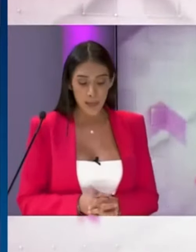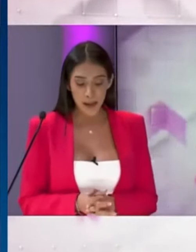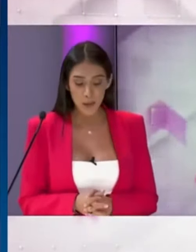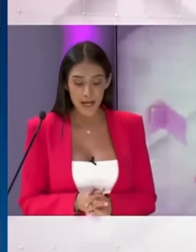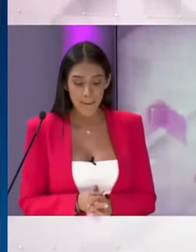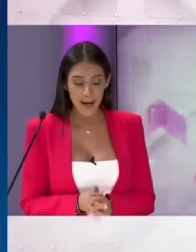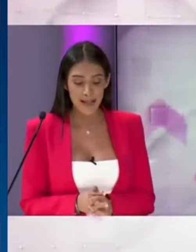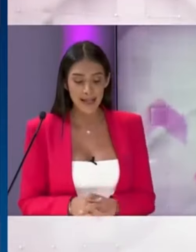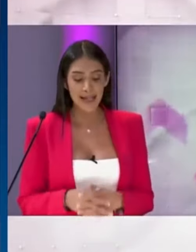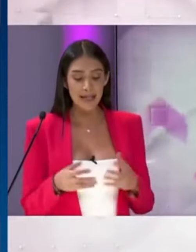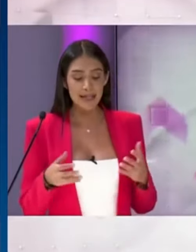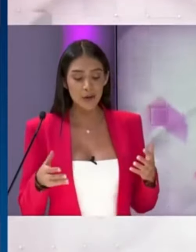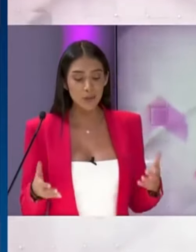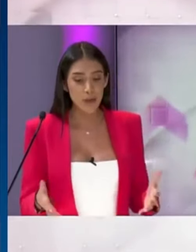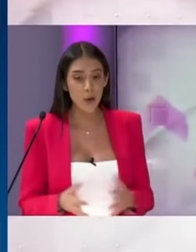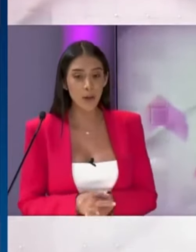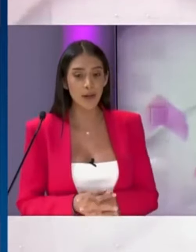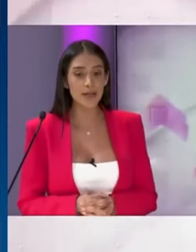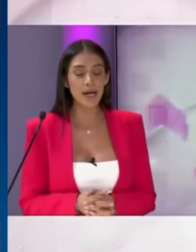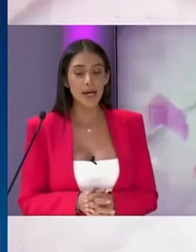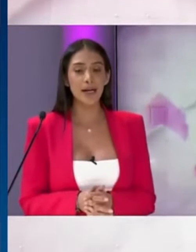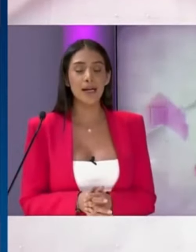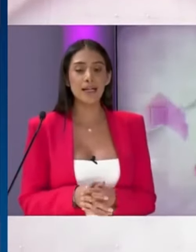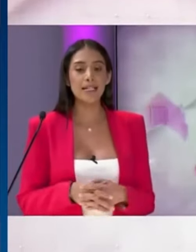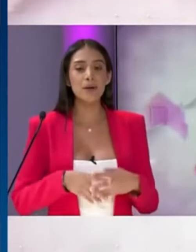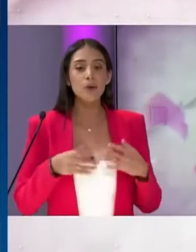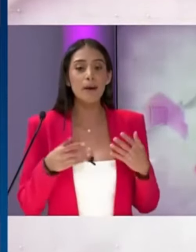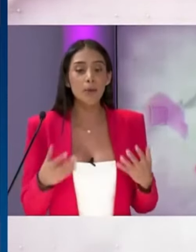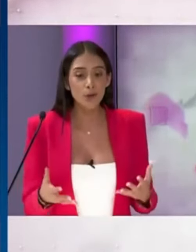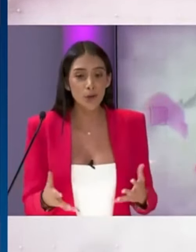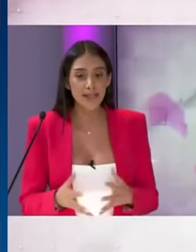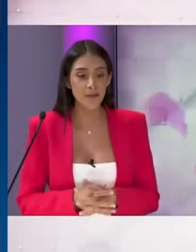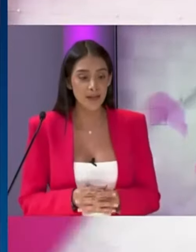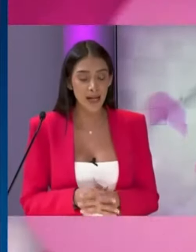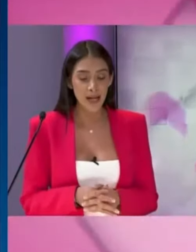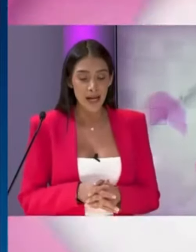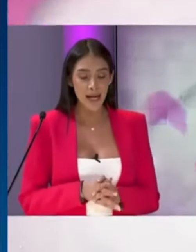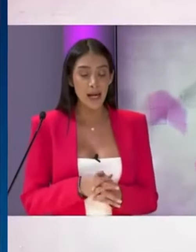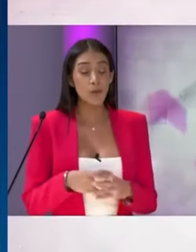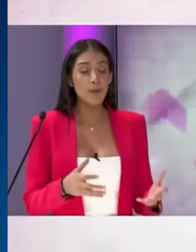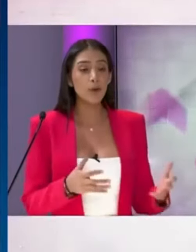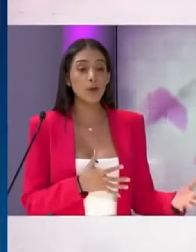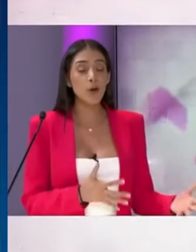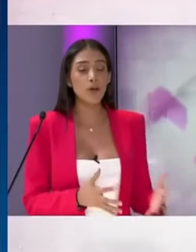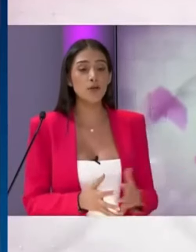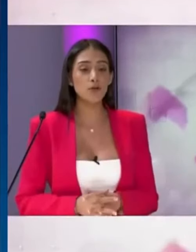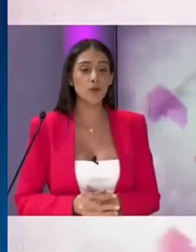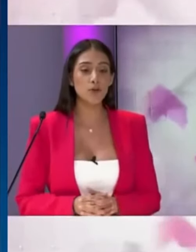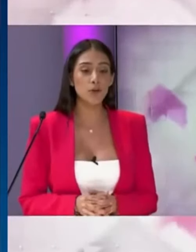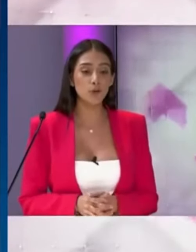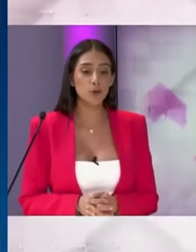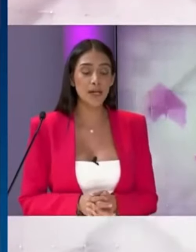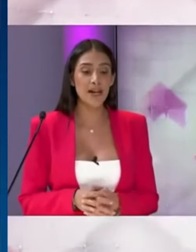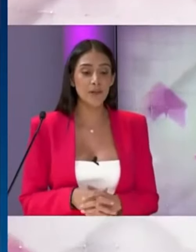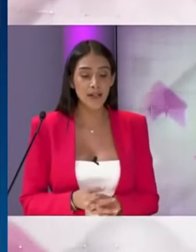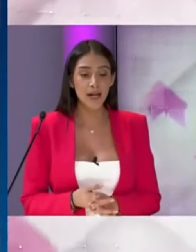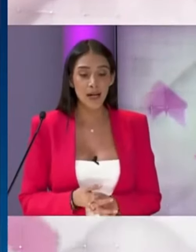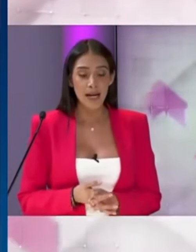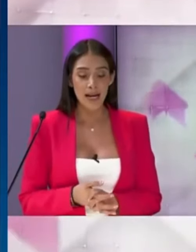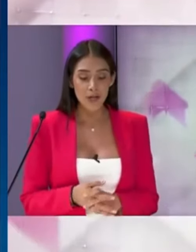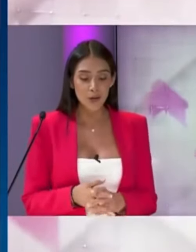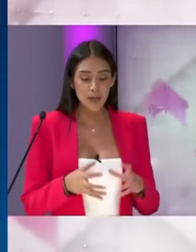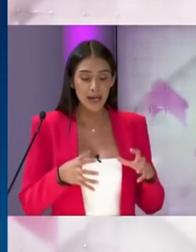Juárez. Tenemos a más de 300,000 jóvenes que reciben un apoyo y al final, un apoyo en Jóvenes Construyendo el Futuro. Y